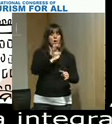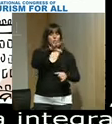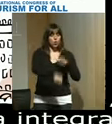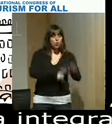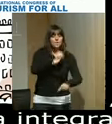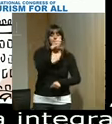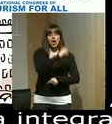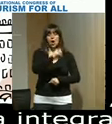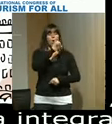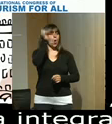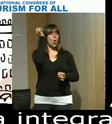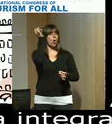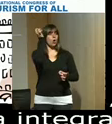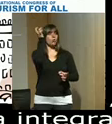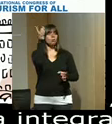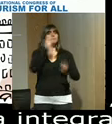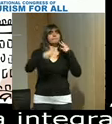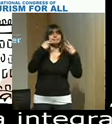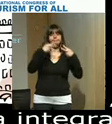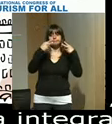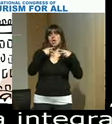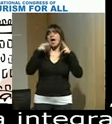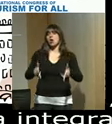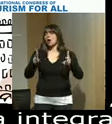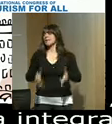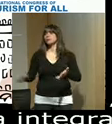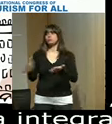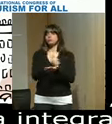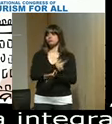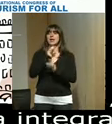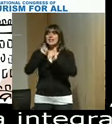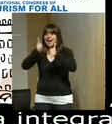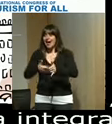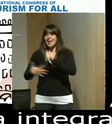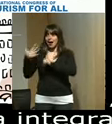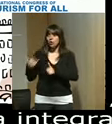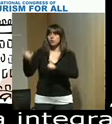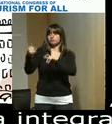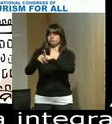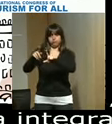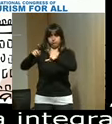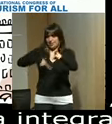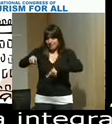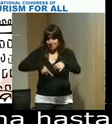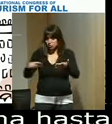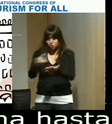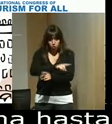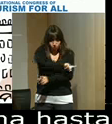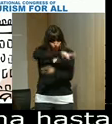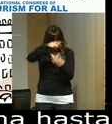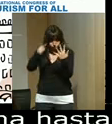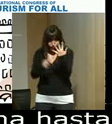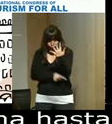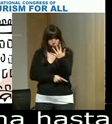información, actividades, restaurantes, alojamientos, la llegada y acogida y los propios desplazamientos. Quiero decir que muchas veces entendemos, sobre todo